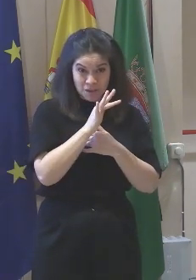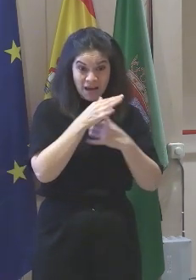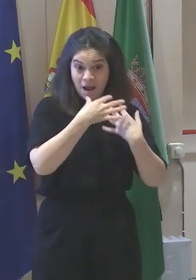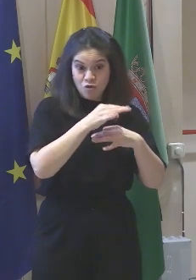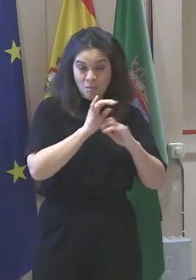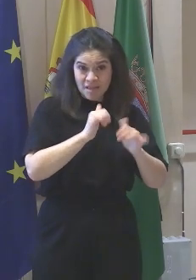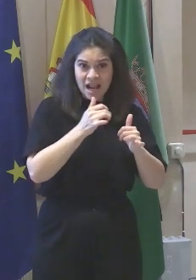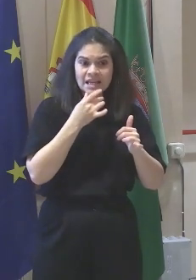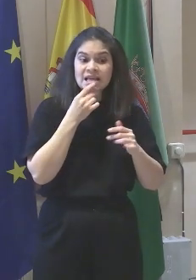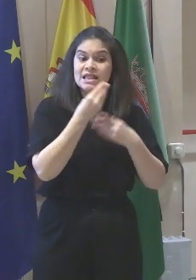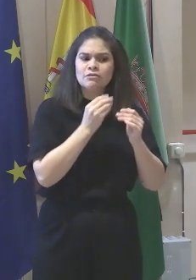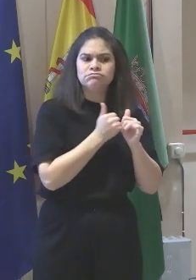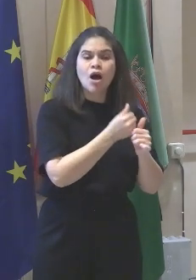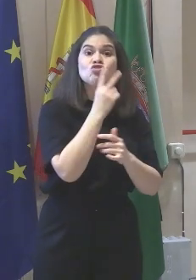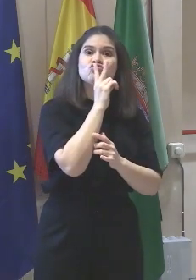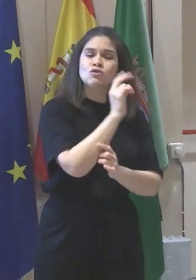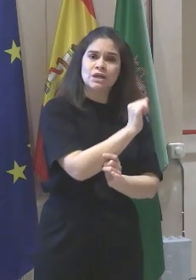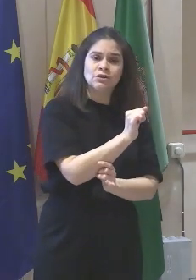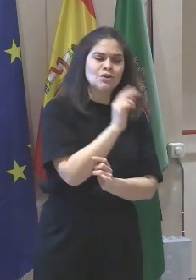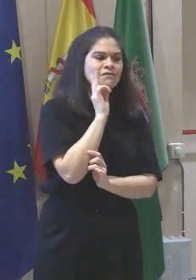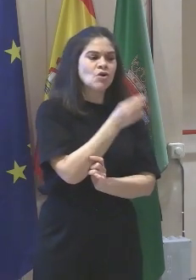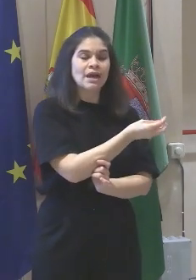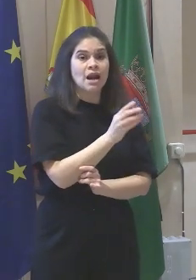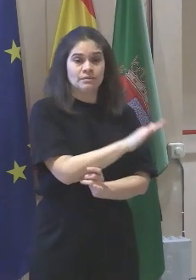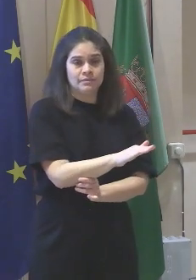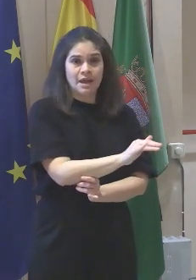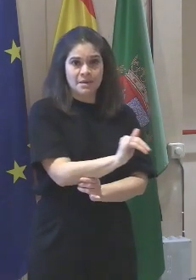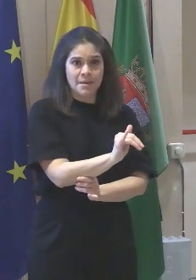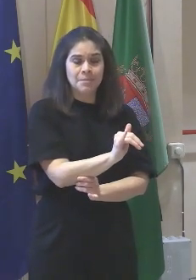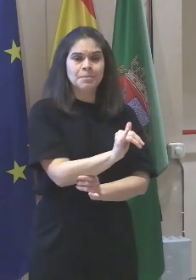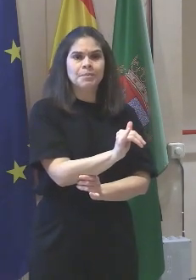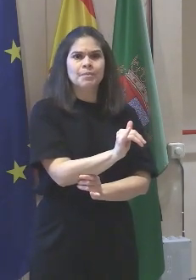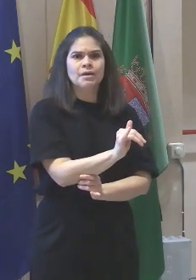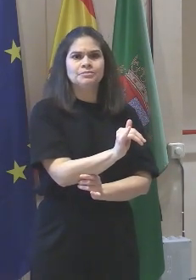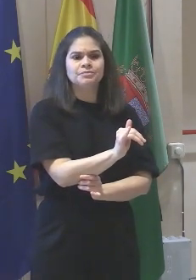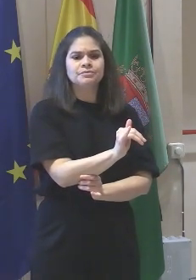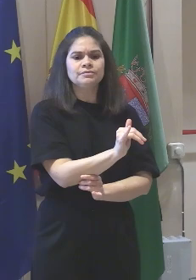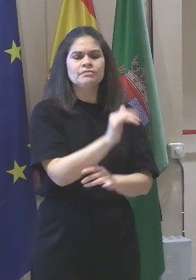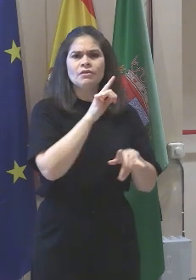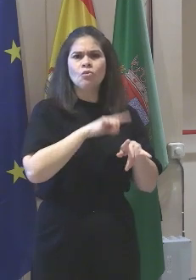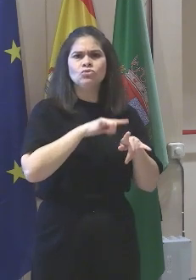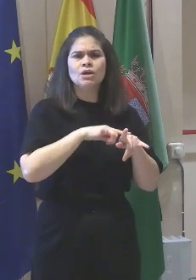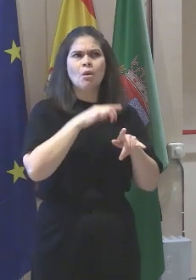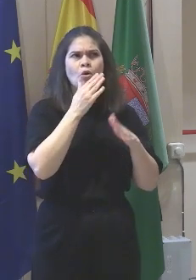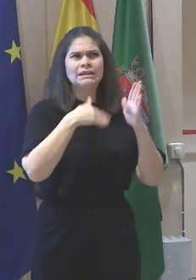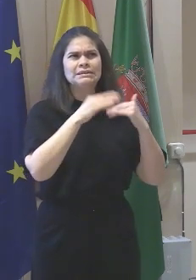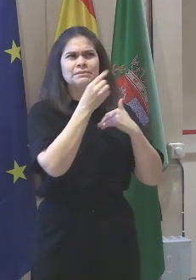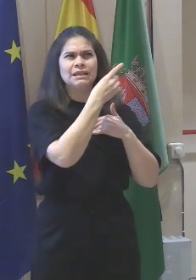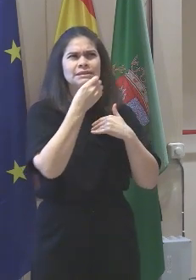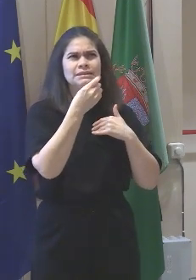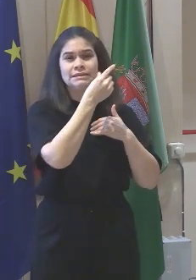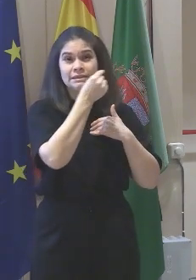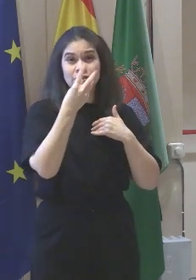que siguieron durante 2 años, pues vieron que aquellos que tenían un tiempo por encima de 140 superior